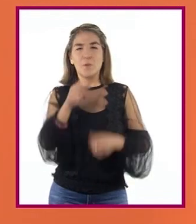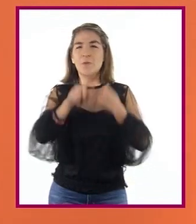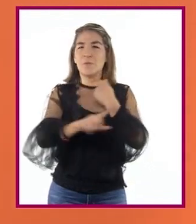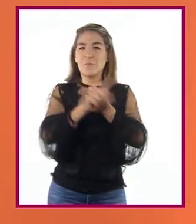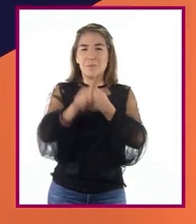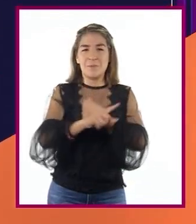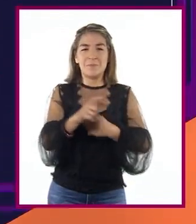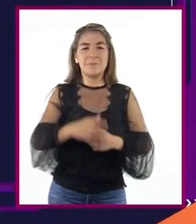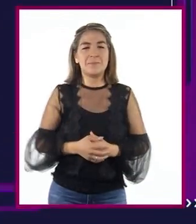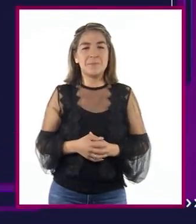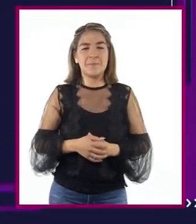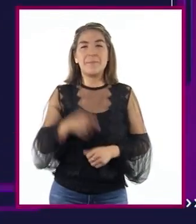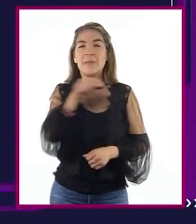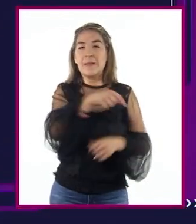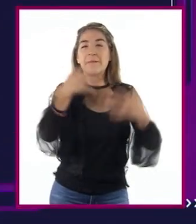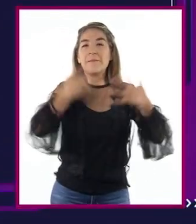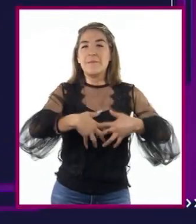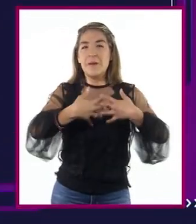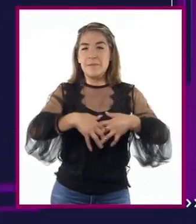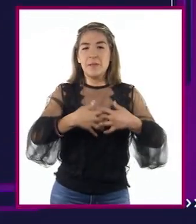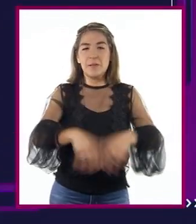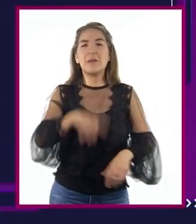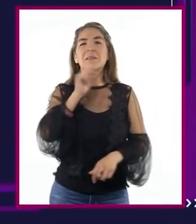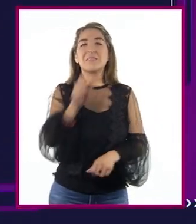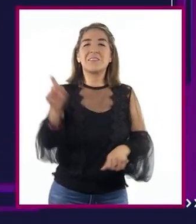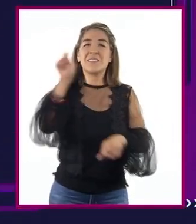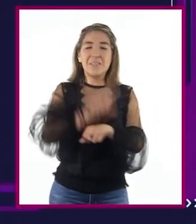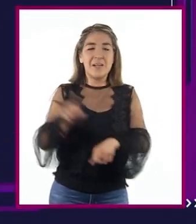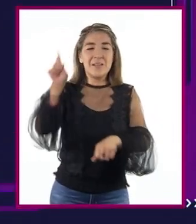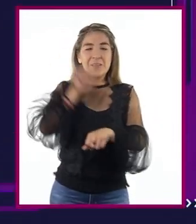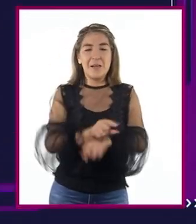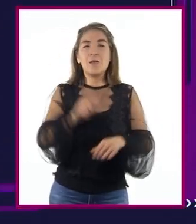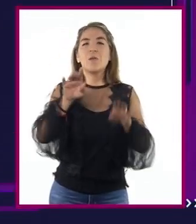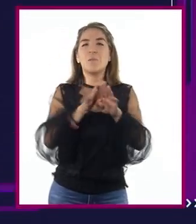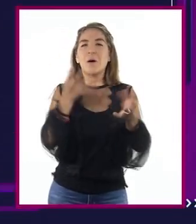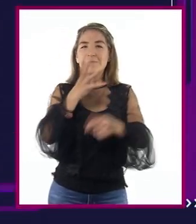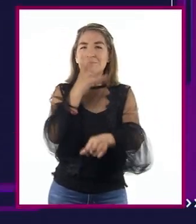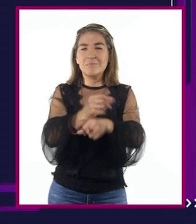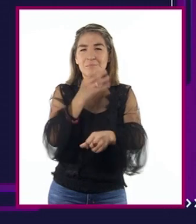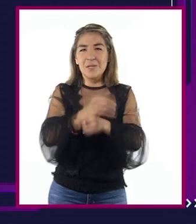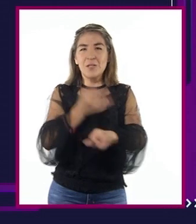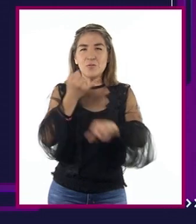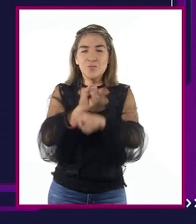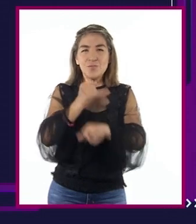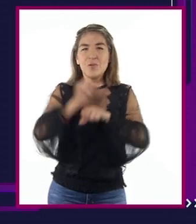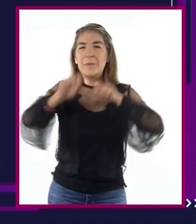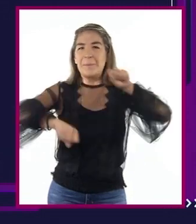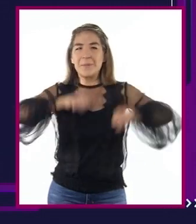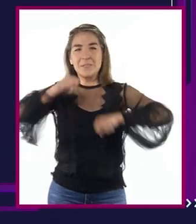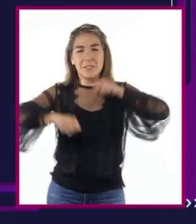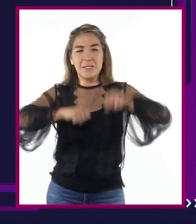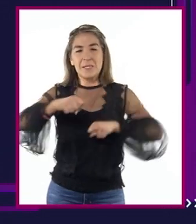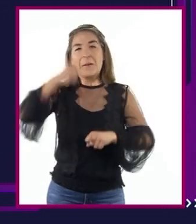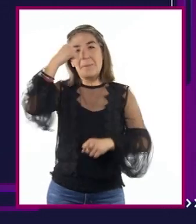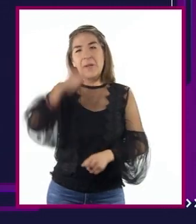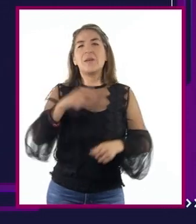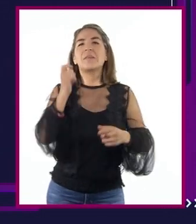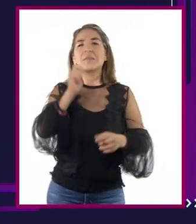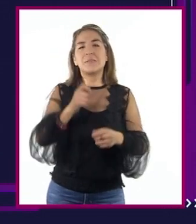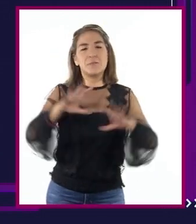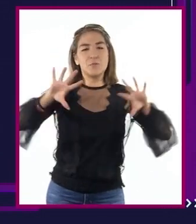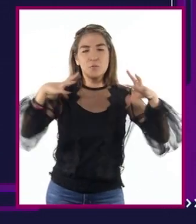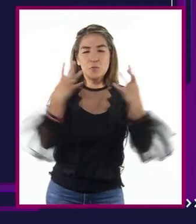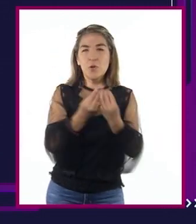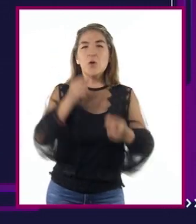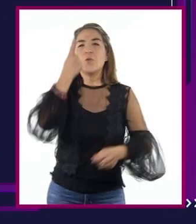situación. En una fábrica, cada día se construyen bicicletas considerando la producción total de